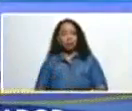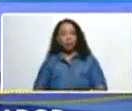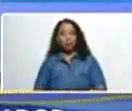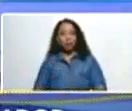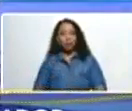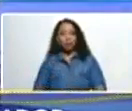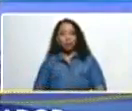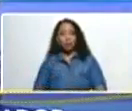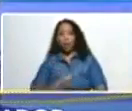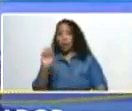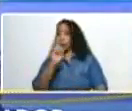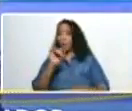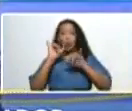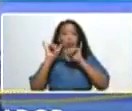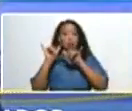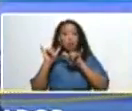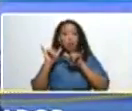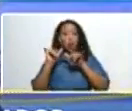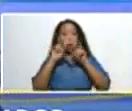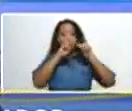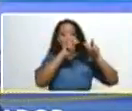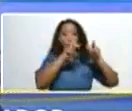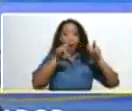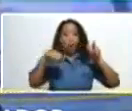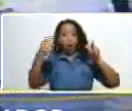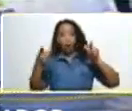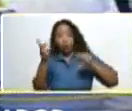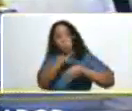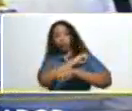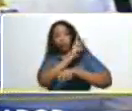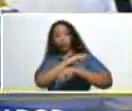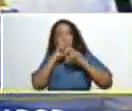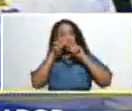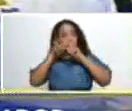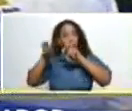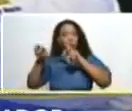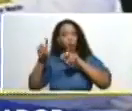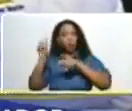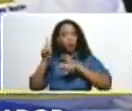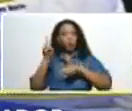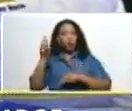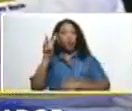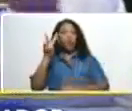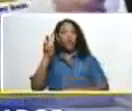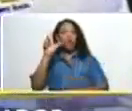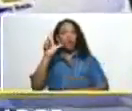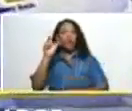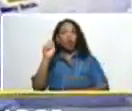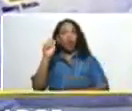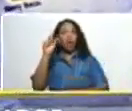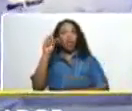No es lo mismo un inspector general que un general inspector. Tú, Vladimir, eres inspector